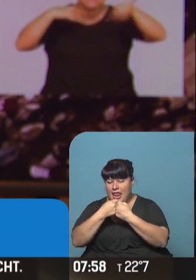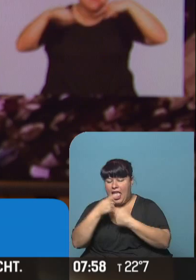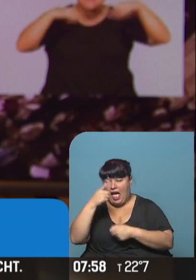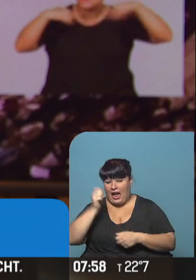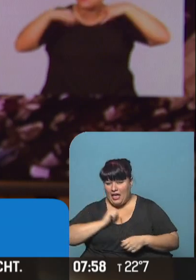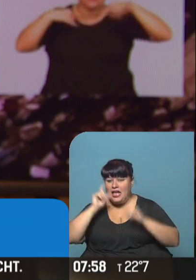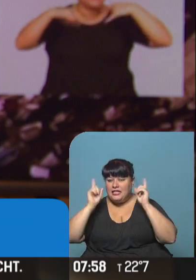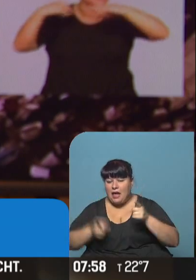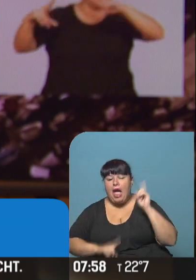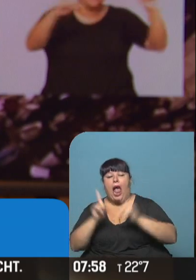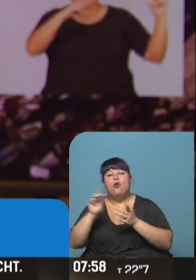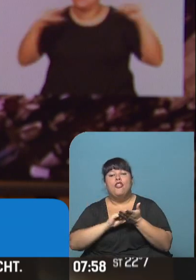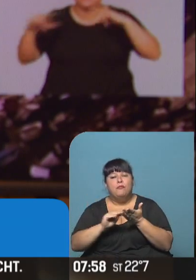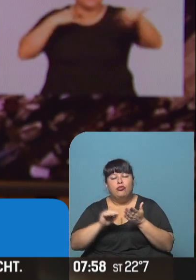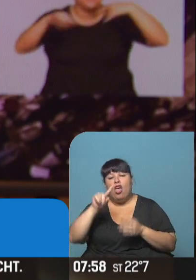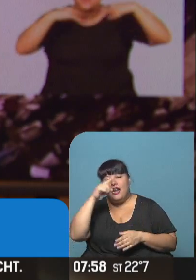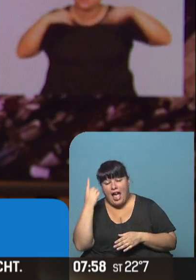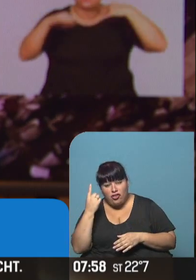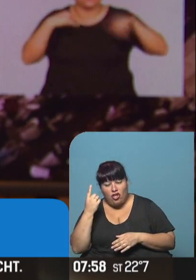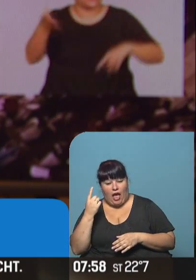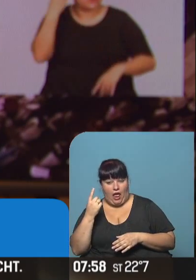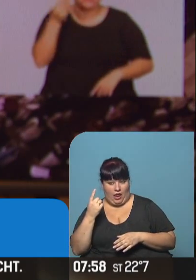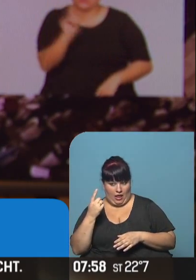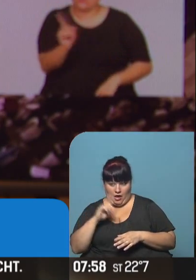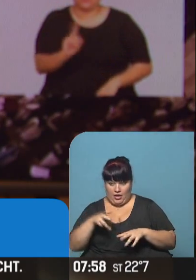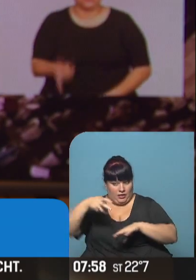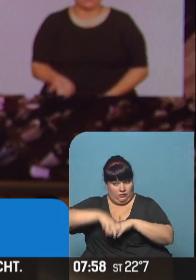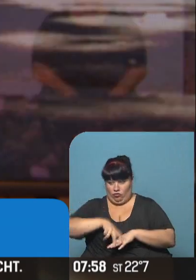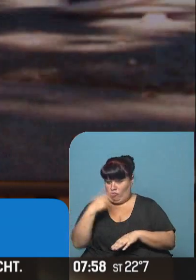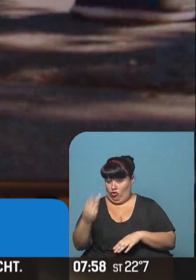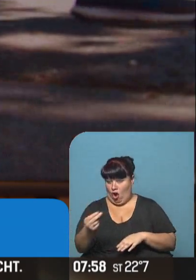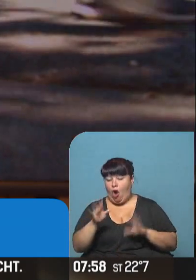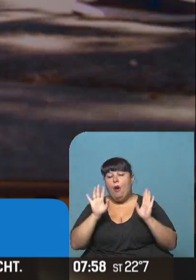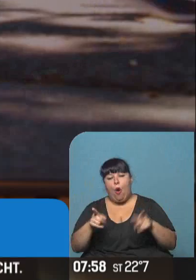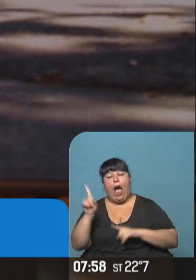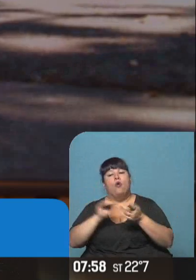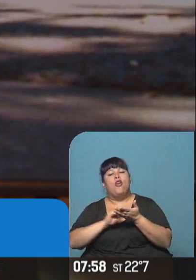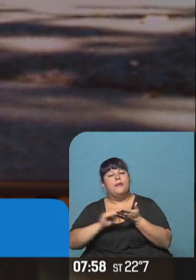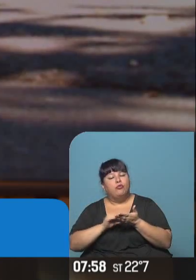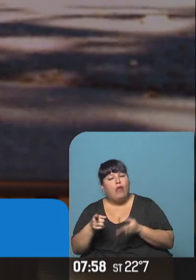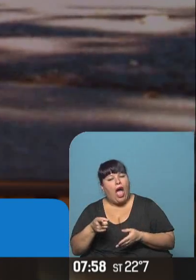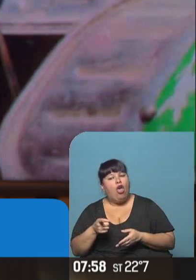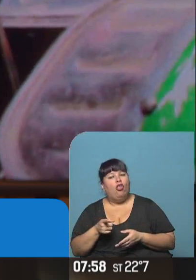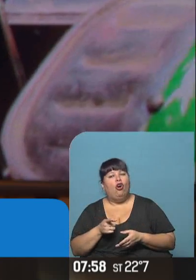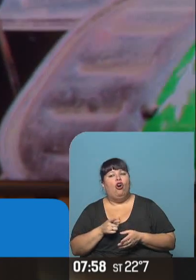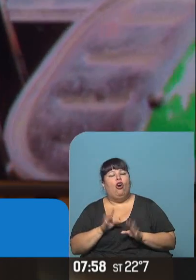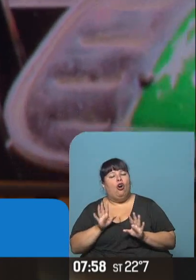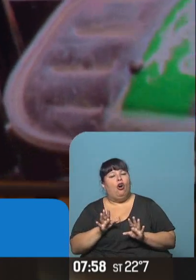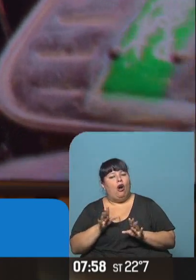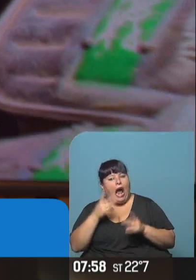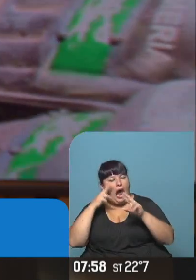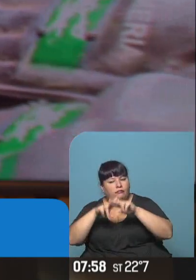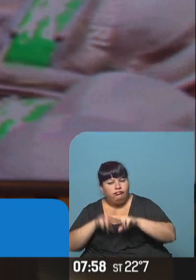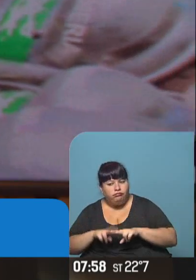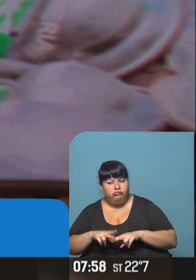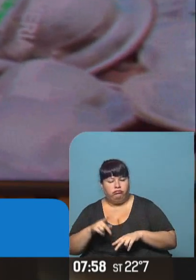Gendarmería, sino también había algunos diputados nacionales, no se iban a sentar en el recinto, pero había diputados nacionales que estaban siendo